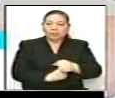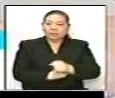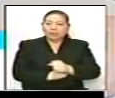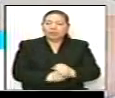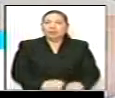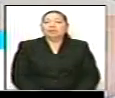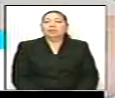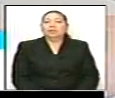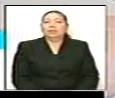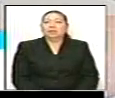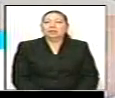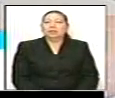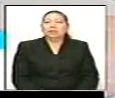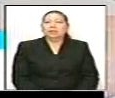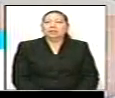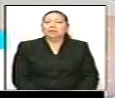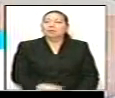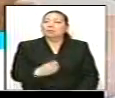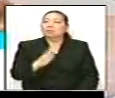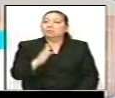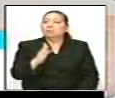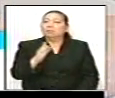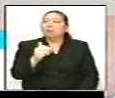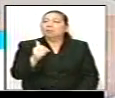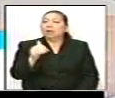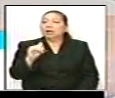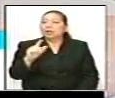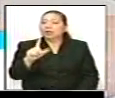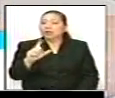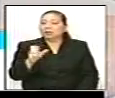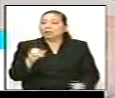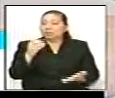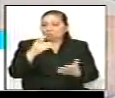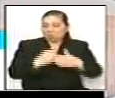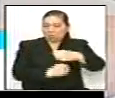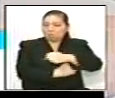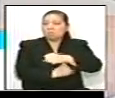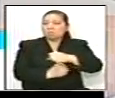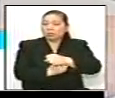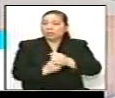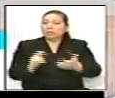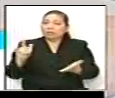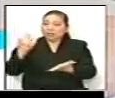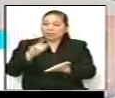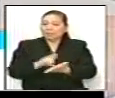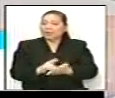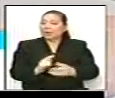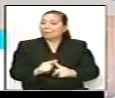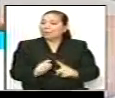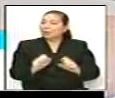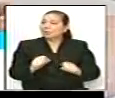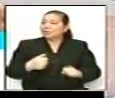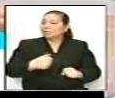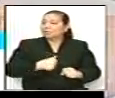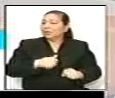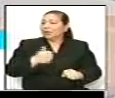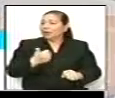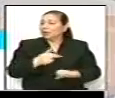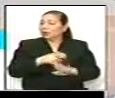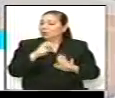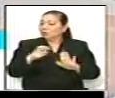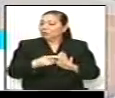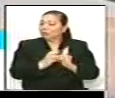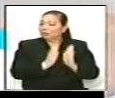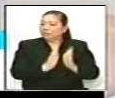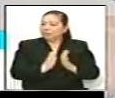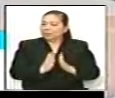por Huachipa. Se va a colocar también ahí un muro de gaviones. Pero asimismo hay otros proyectos que se vienen